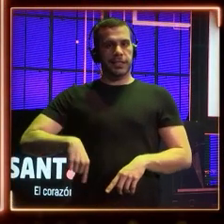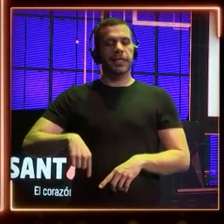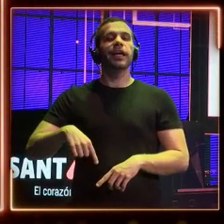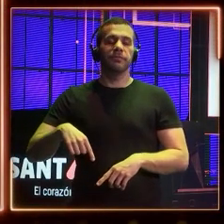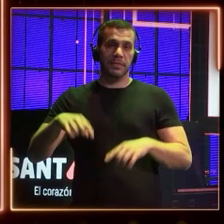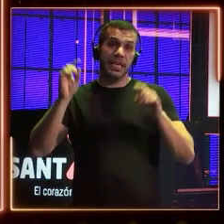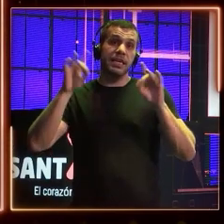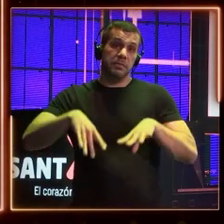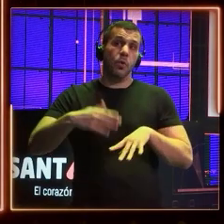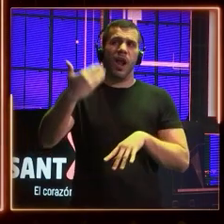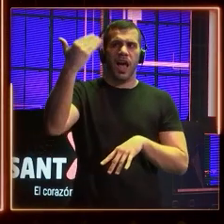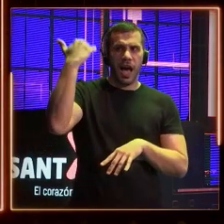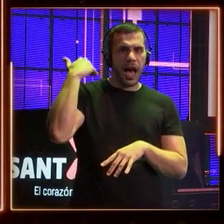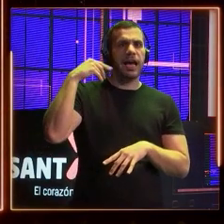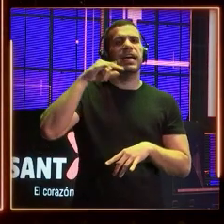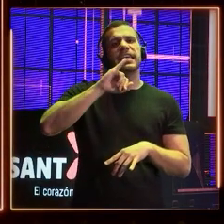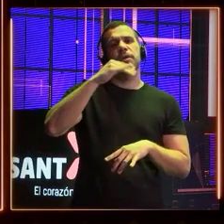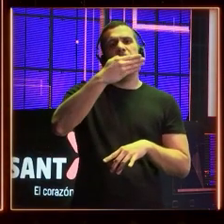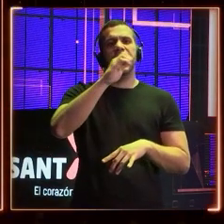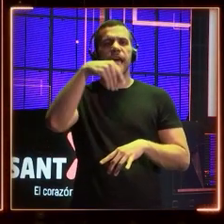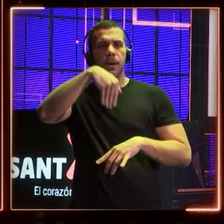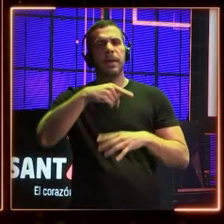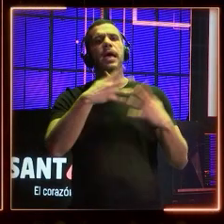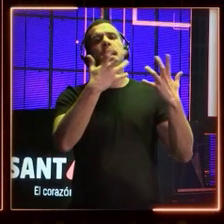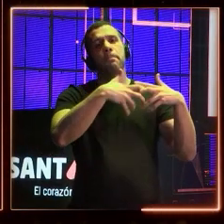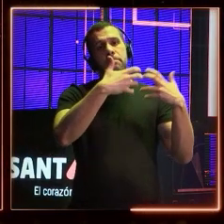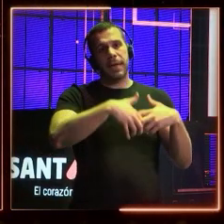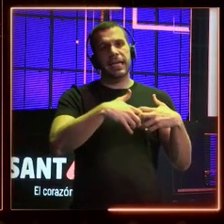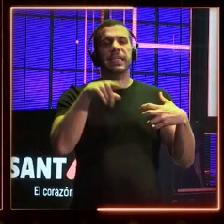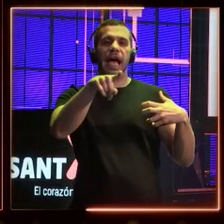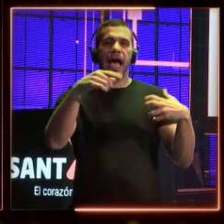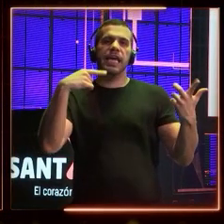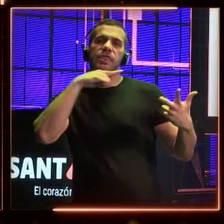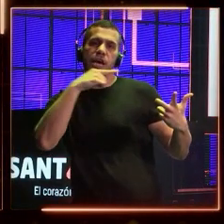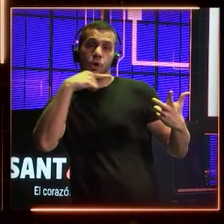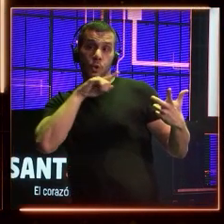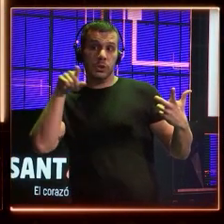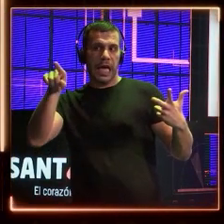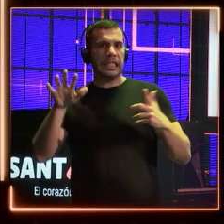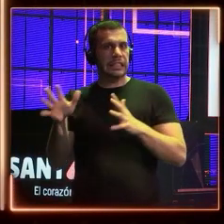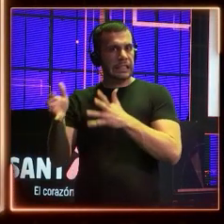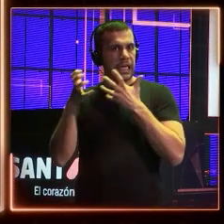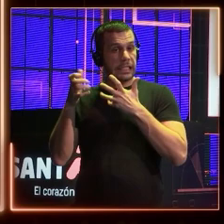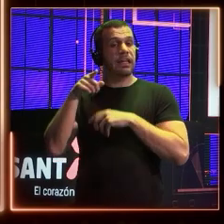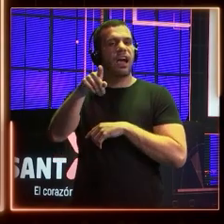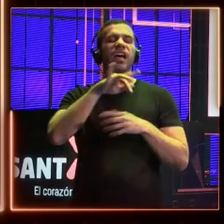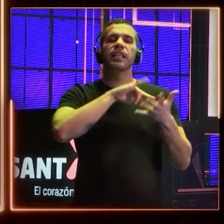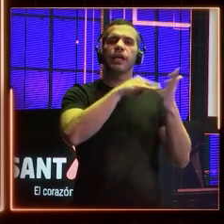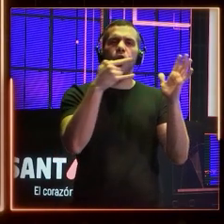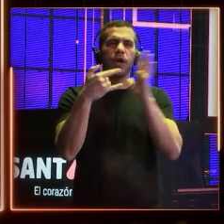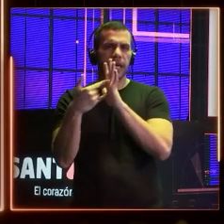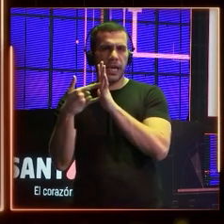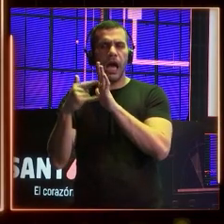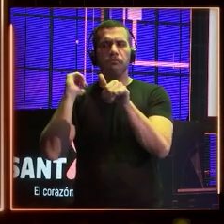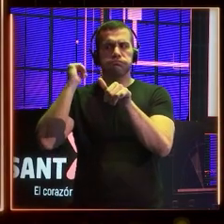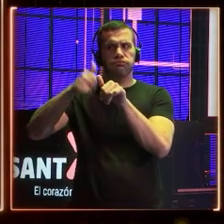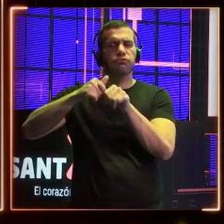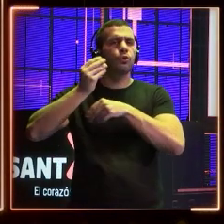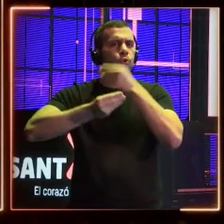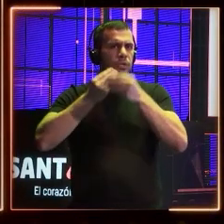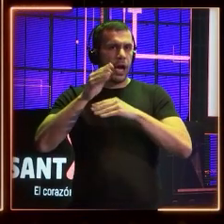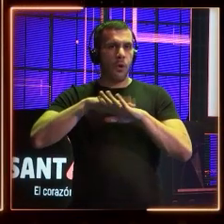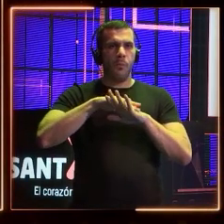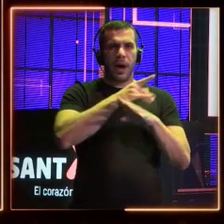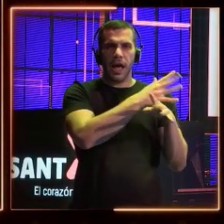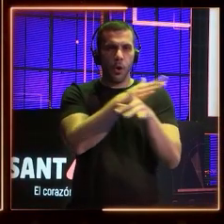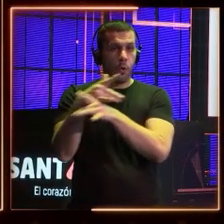de IBM en este caso ganará al campeón mundial de Rusia esas tecnologías que se utilizaron para desarrollar este tipo